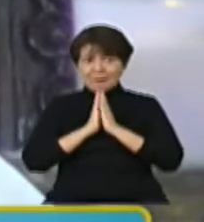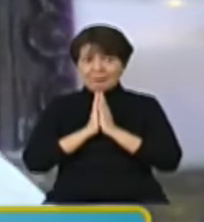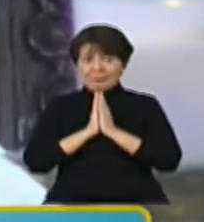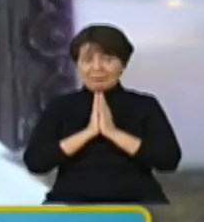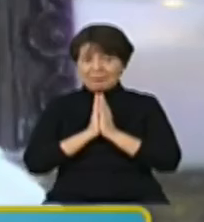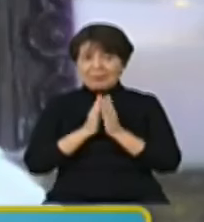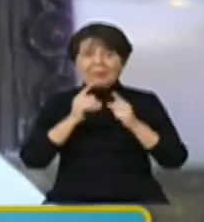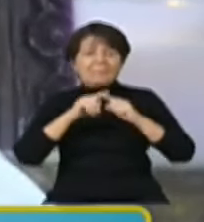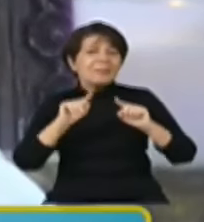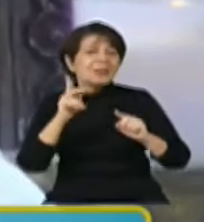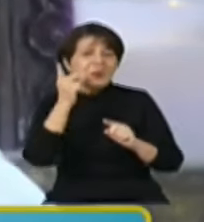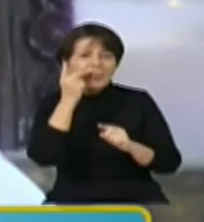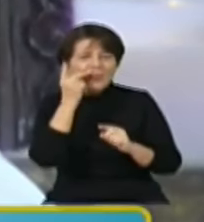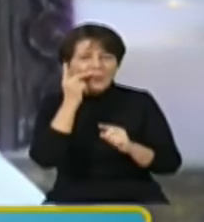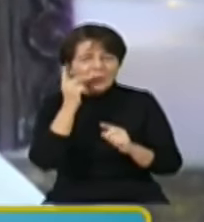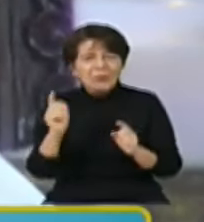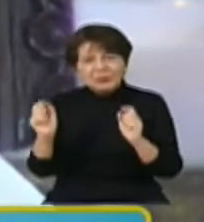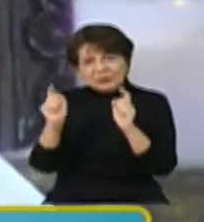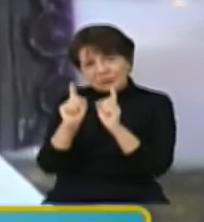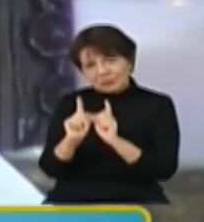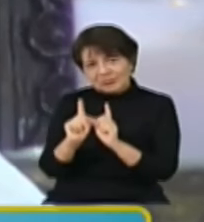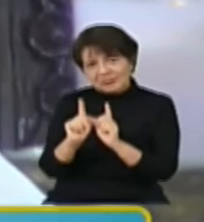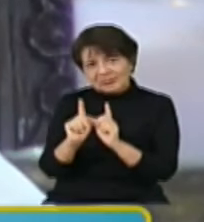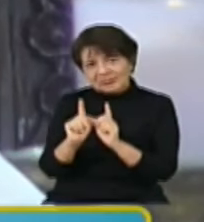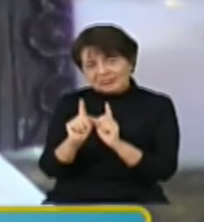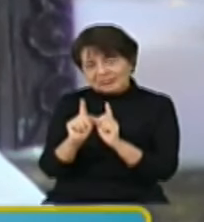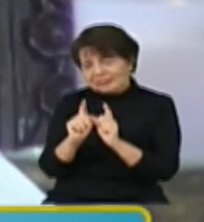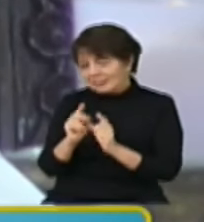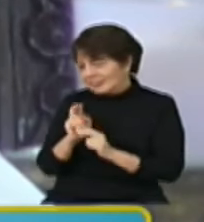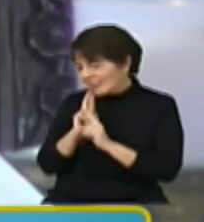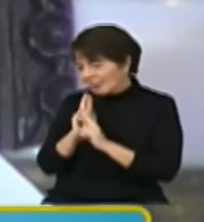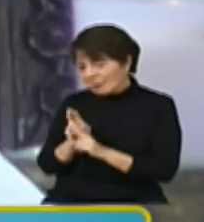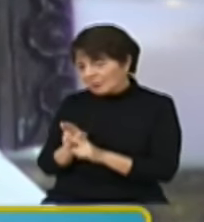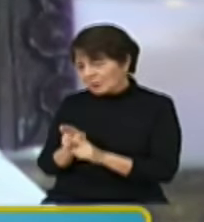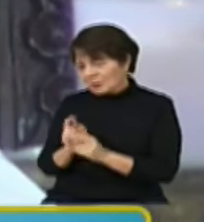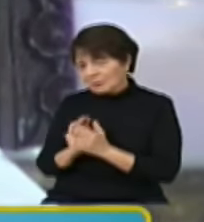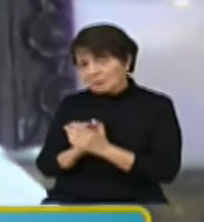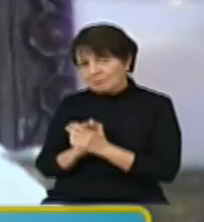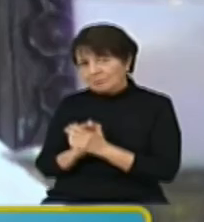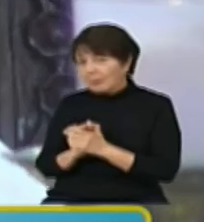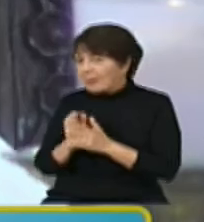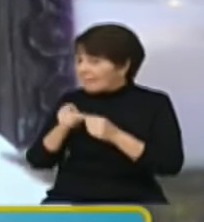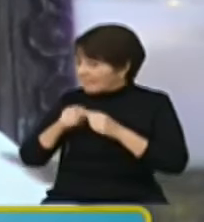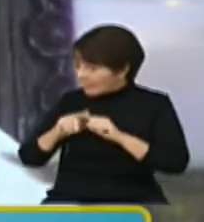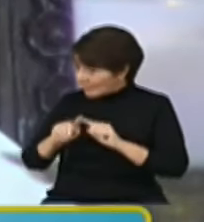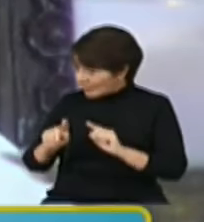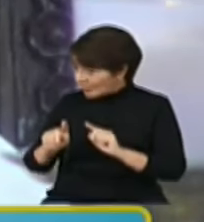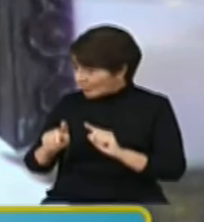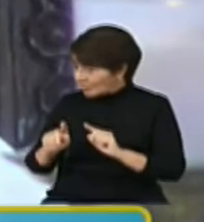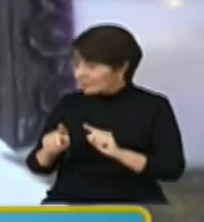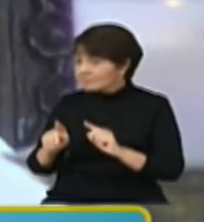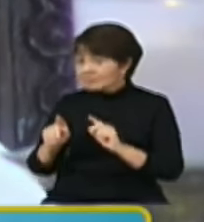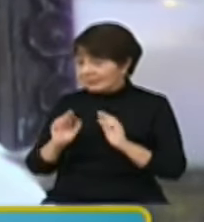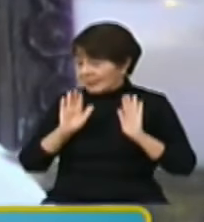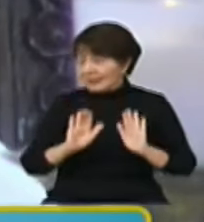Pero el papá, que estaba al lado, le respondió: "Pero al mismo tiempo,